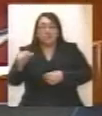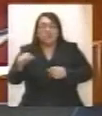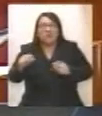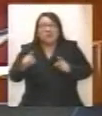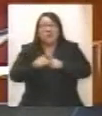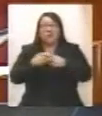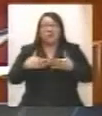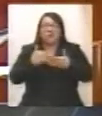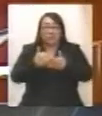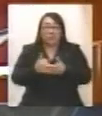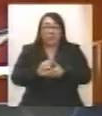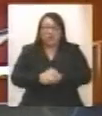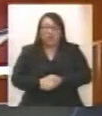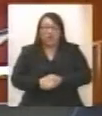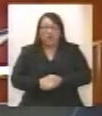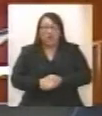También